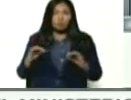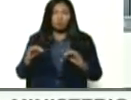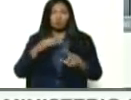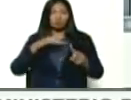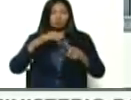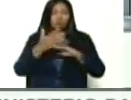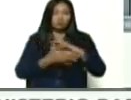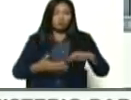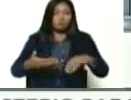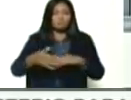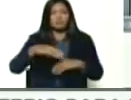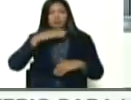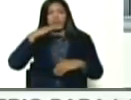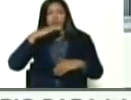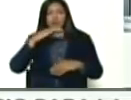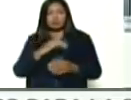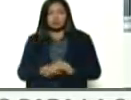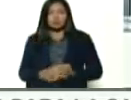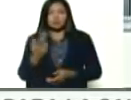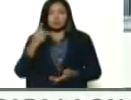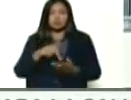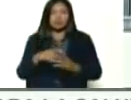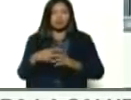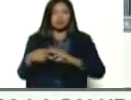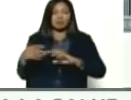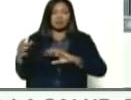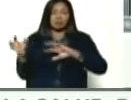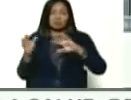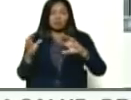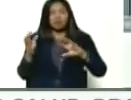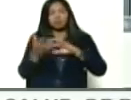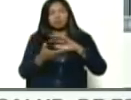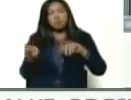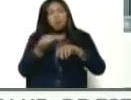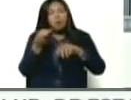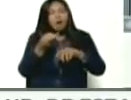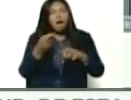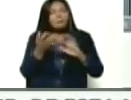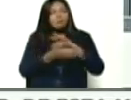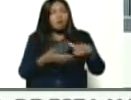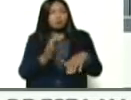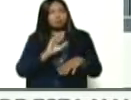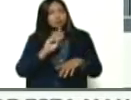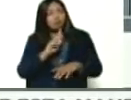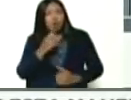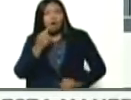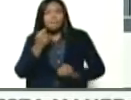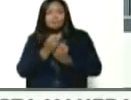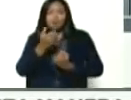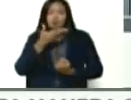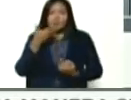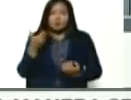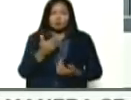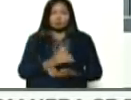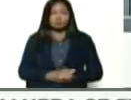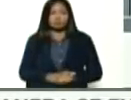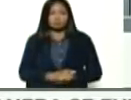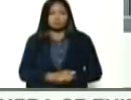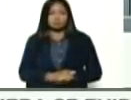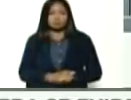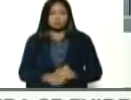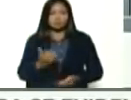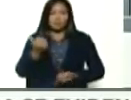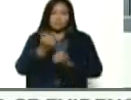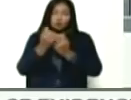de molestar en vez de sabotear colabore en colaboración colaboración de